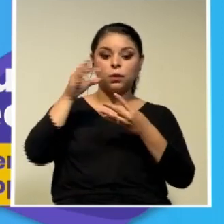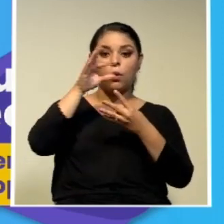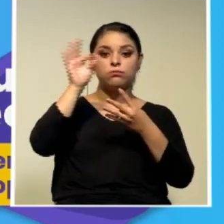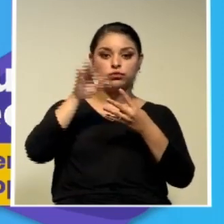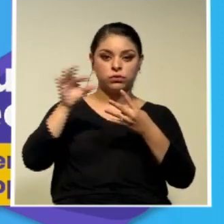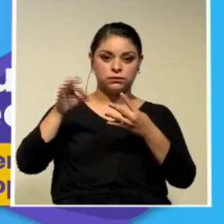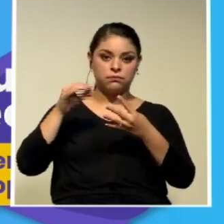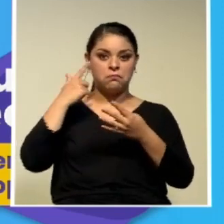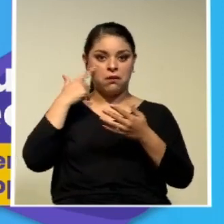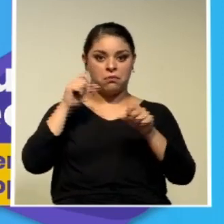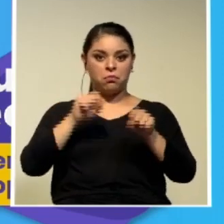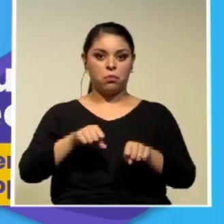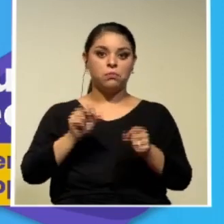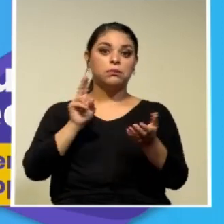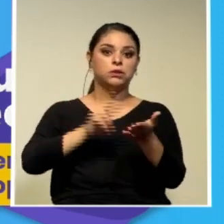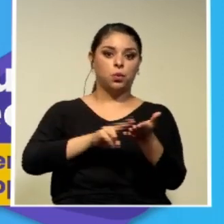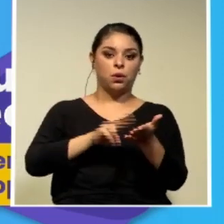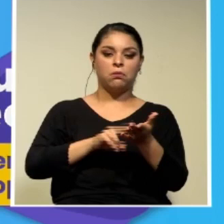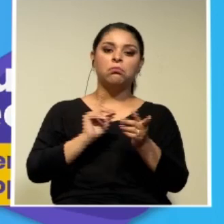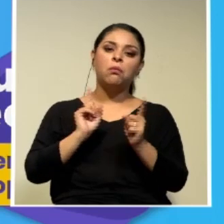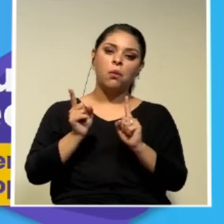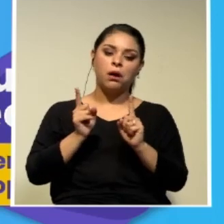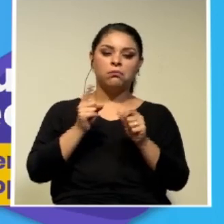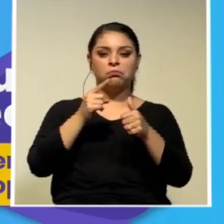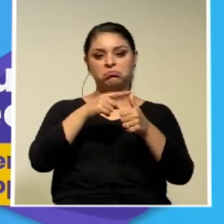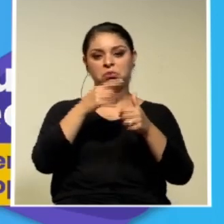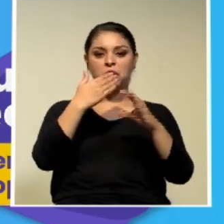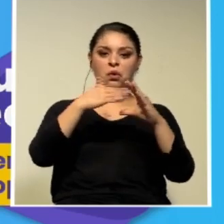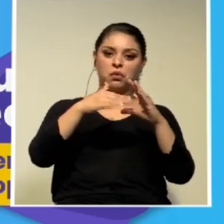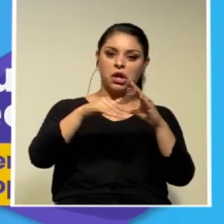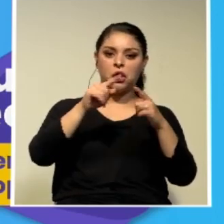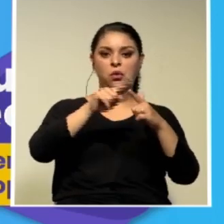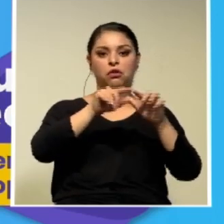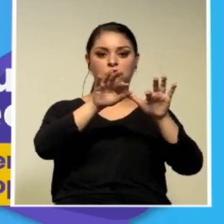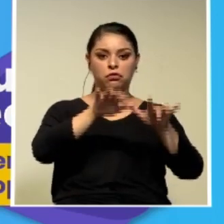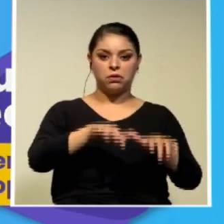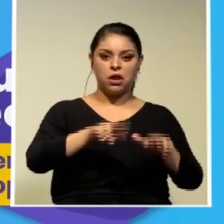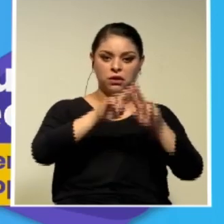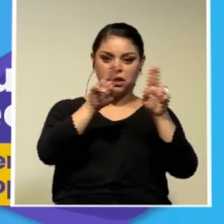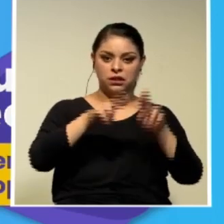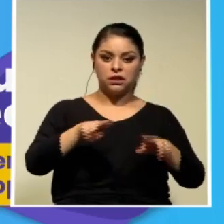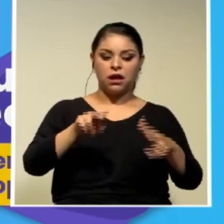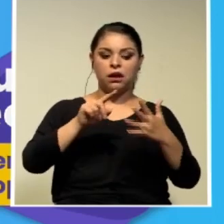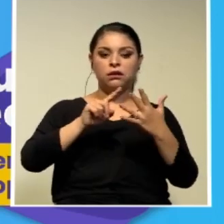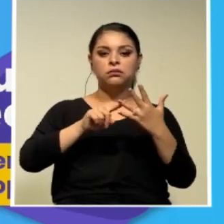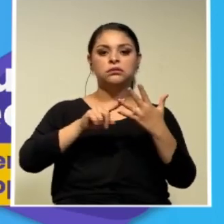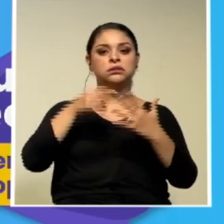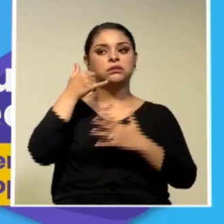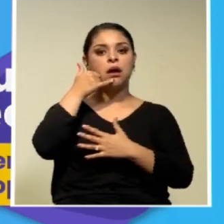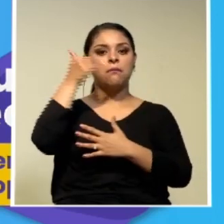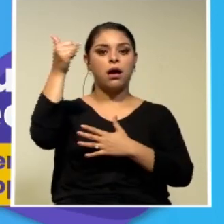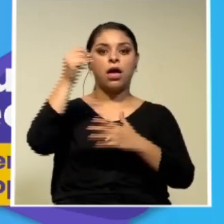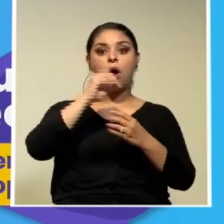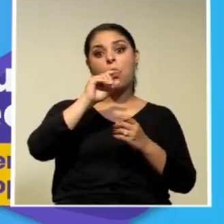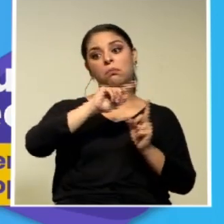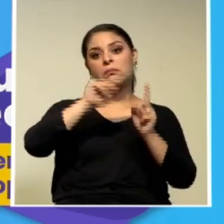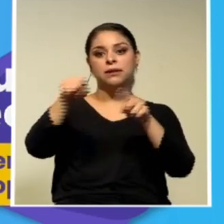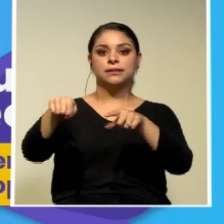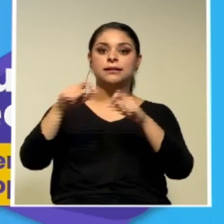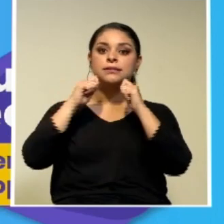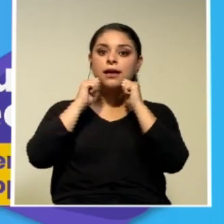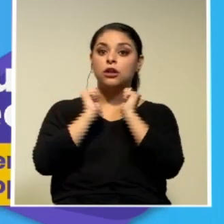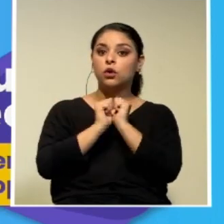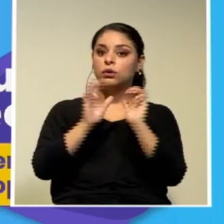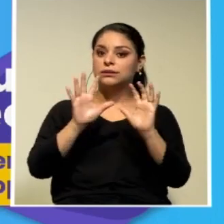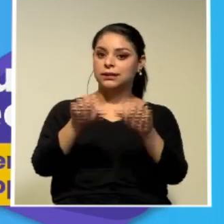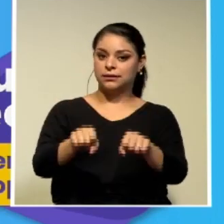la prematrícula: correo electrónico, formulario digital, llamada telefónica, presencial con cita previa. Y